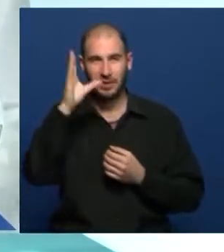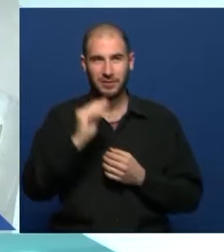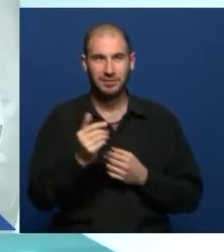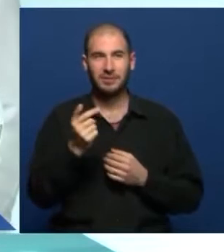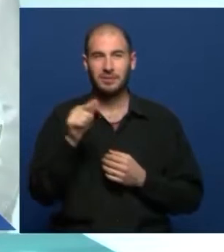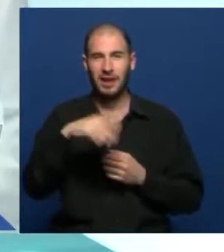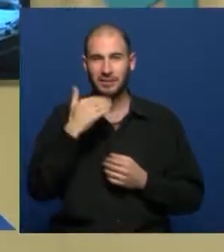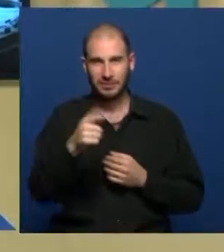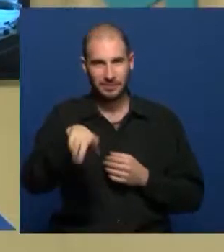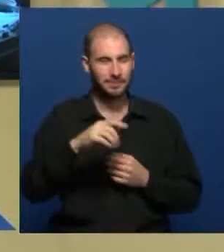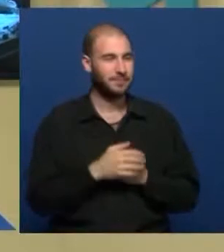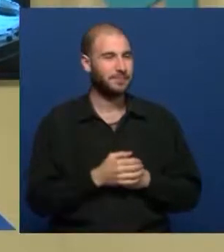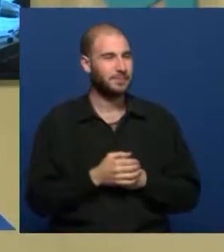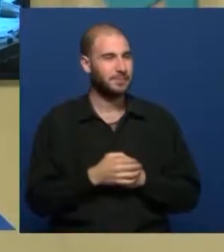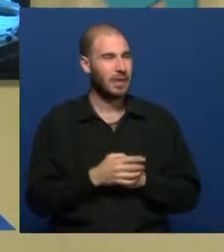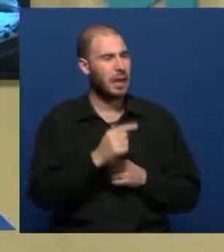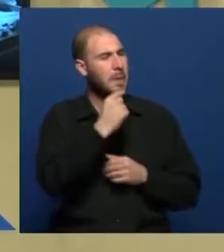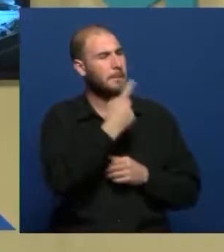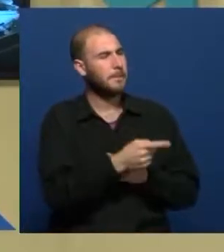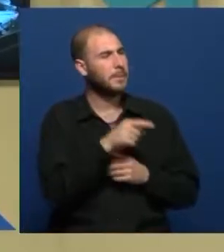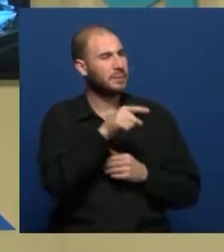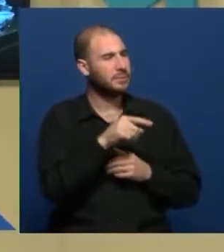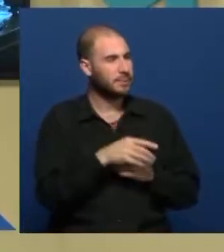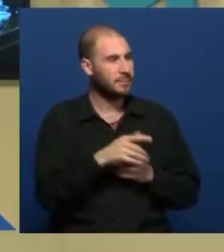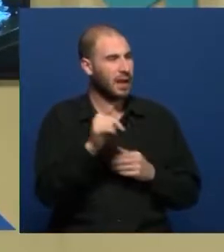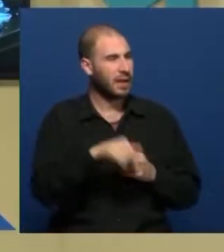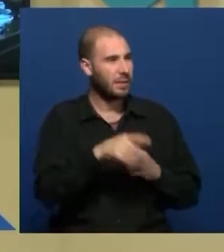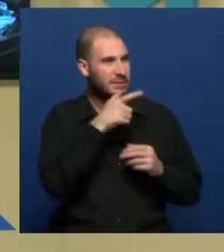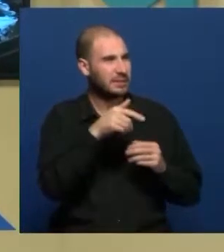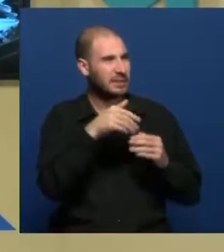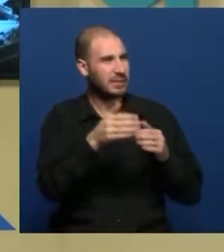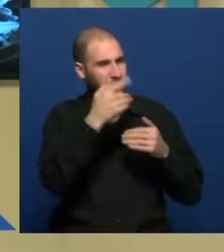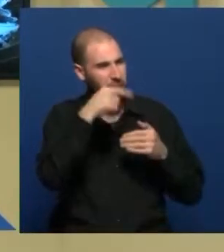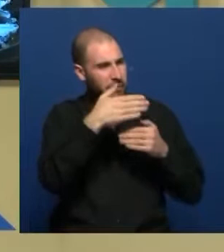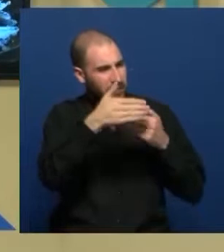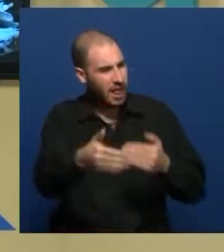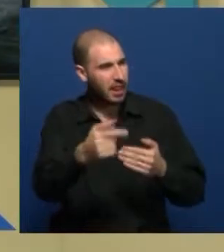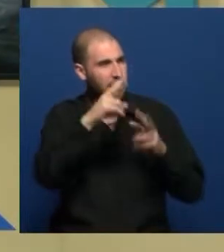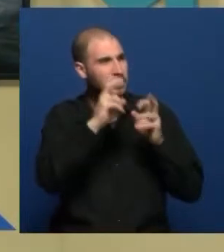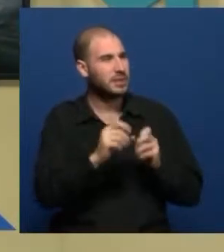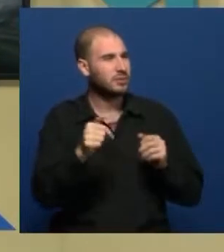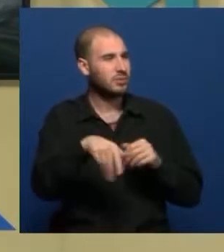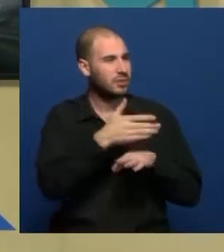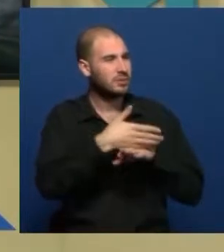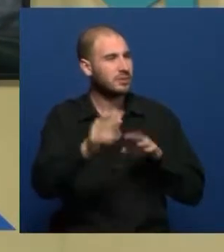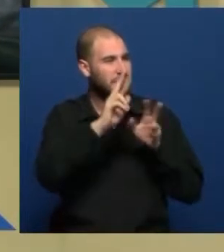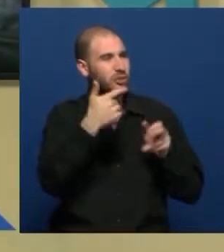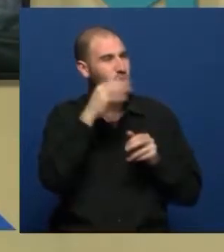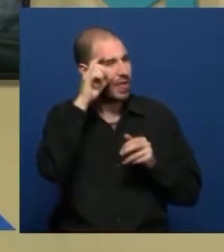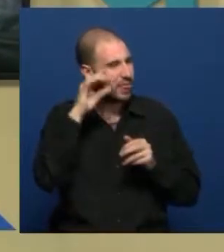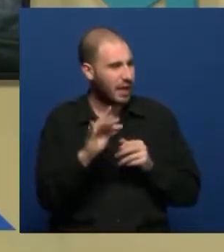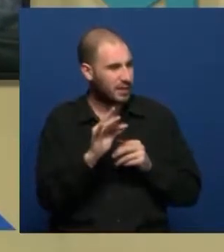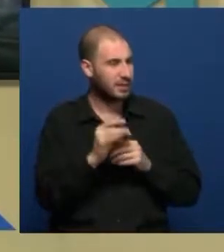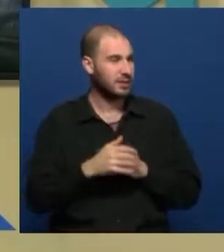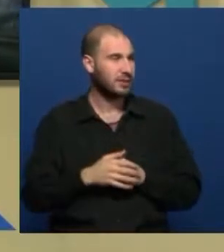gracias a usted por favor se podría decir que estamos entrando en la etapa de definiciones en esta investigación en curso sobre el caso de soledad olivera y